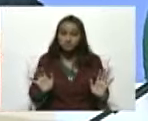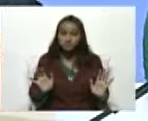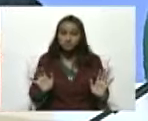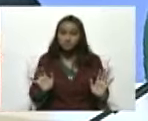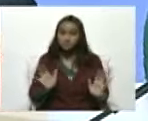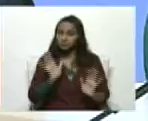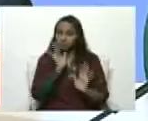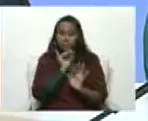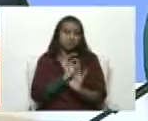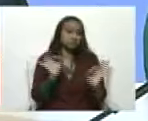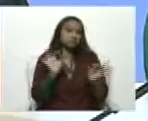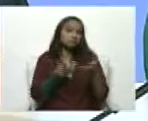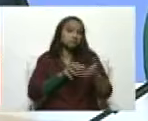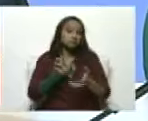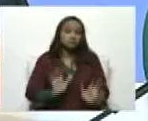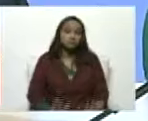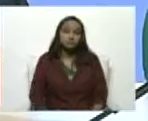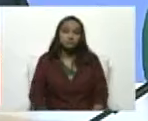Sin ningún problema.